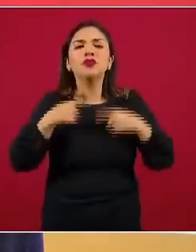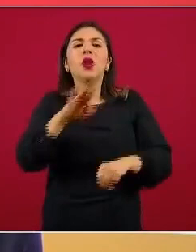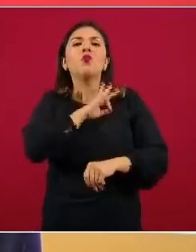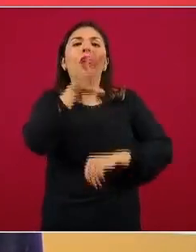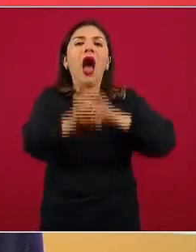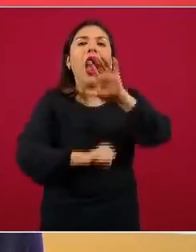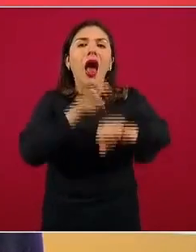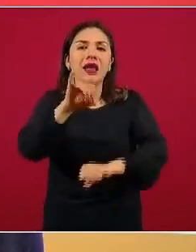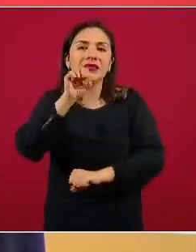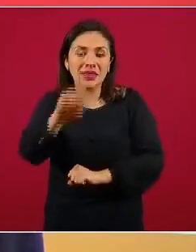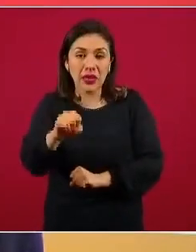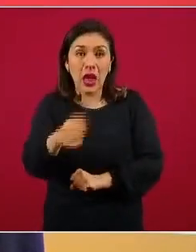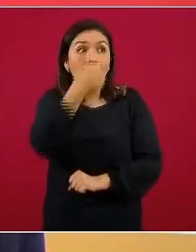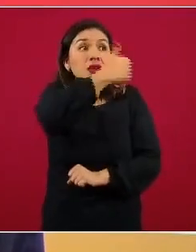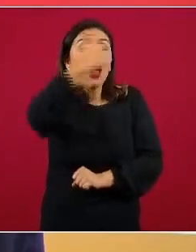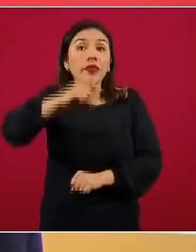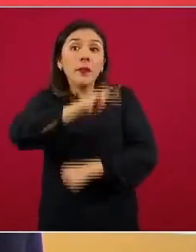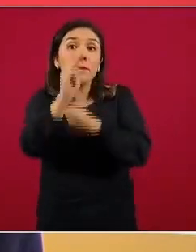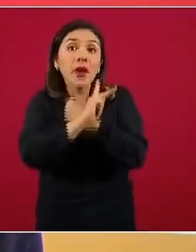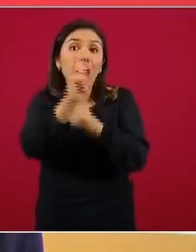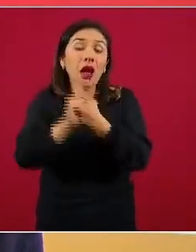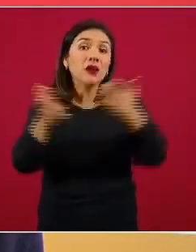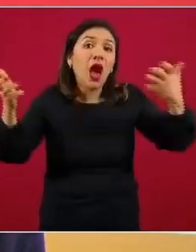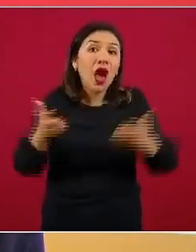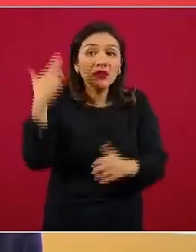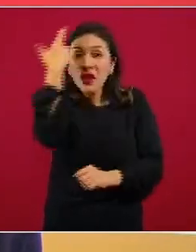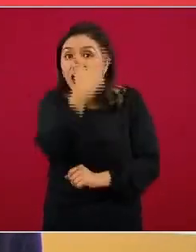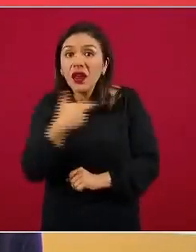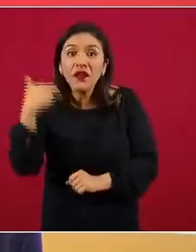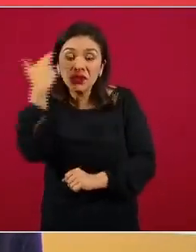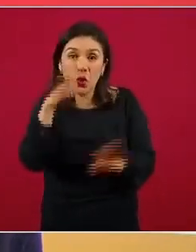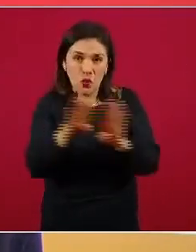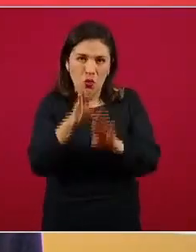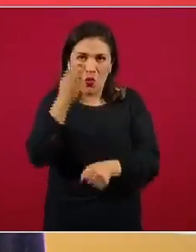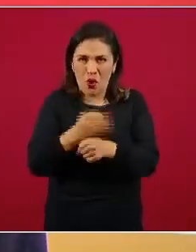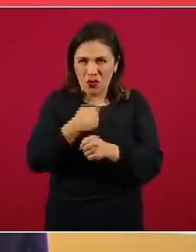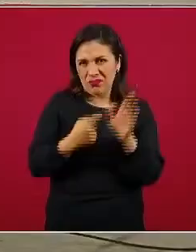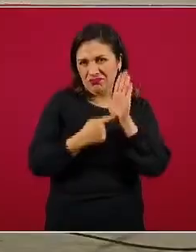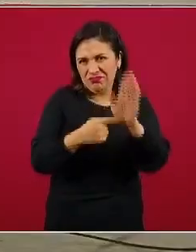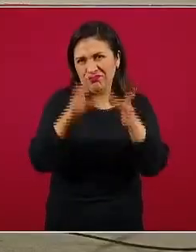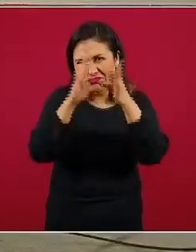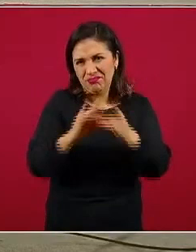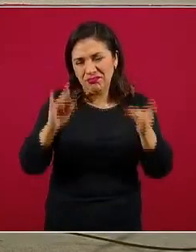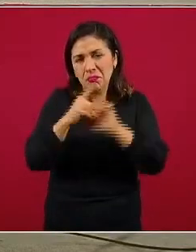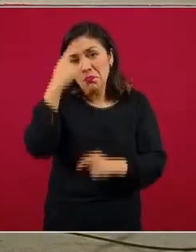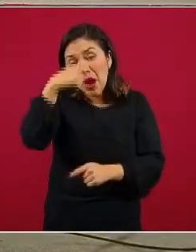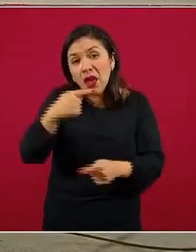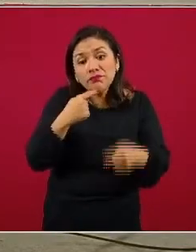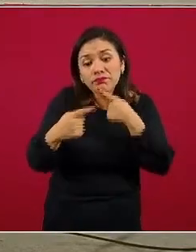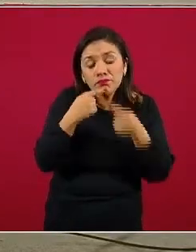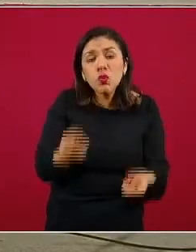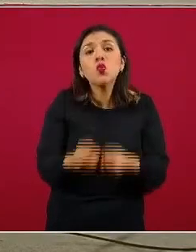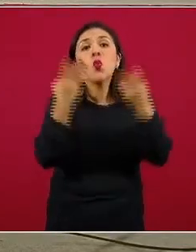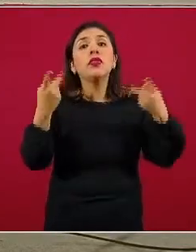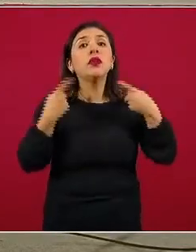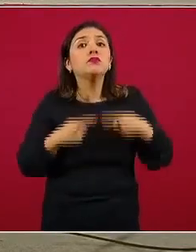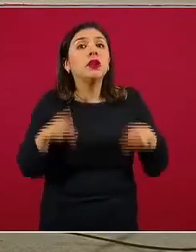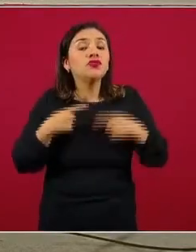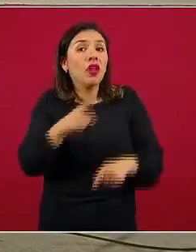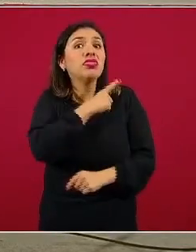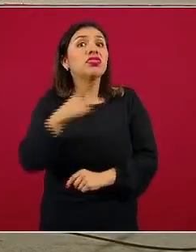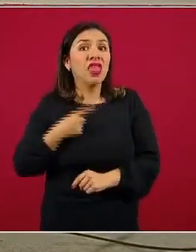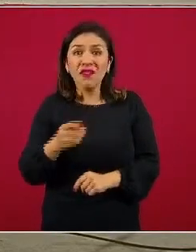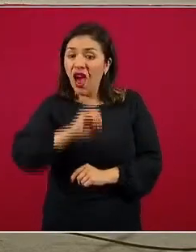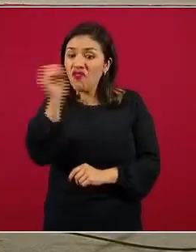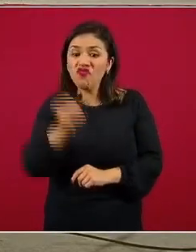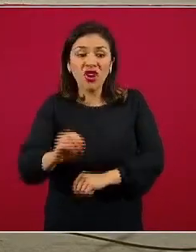Cada país está haciendo su análisis, como el que acabamos de comentar, para definir las cantidades de personas que en su momento deben de